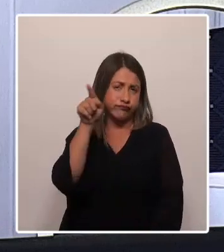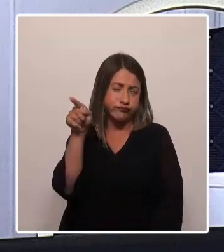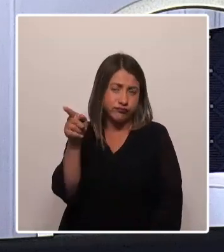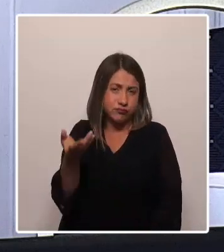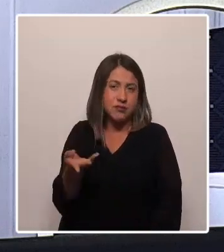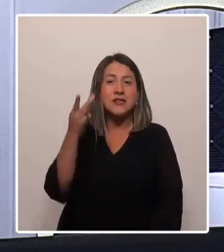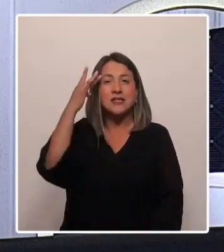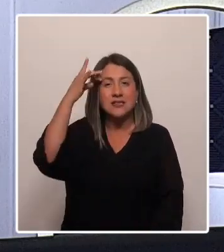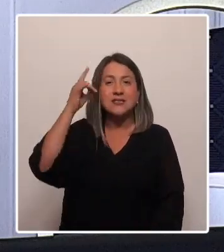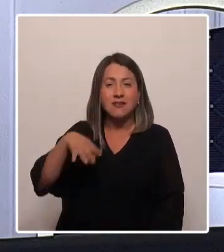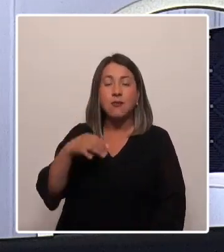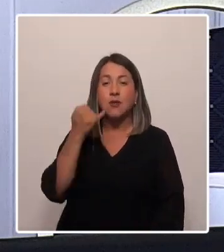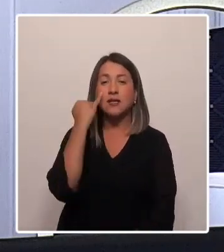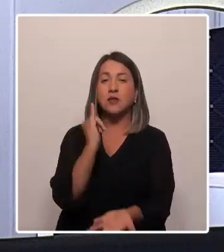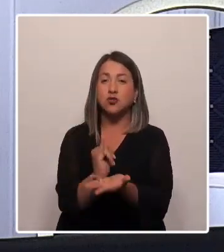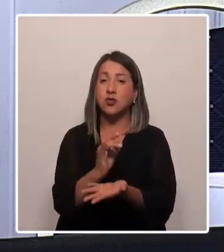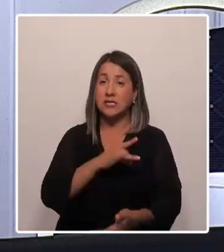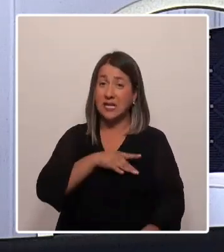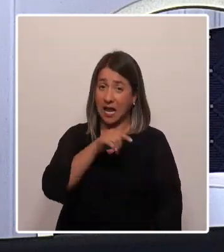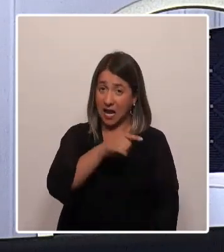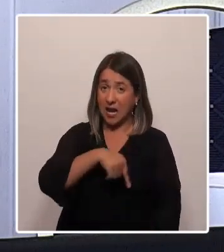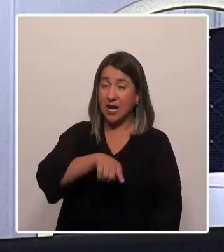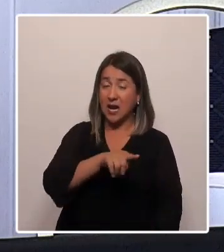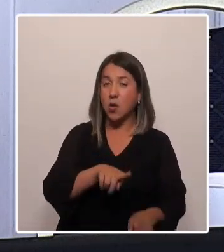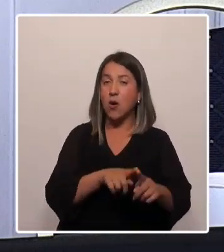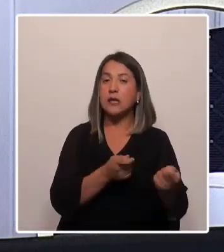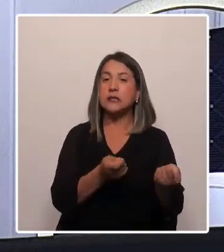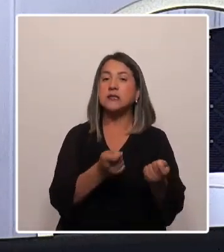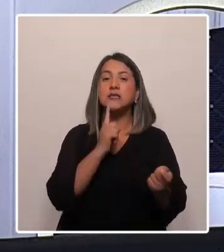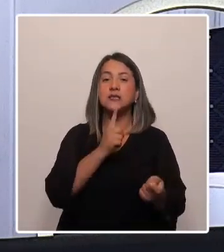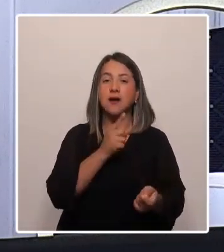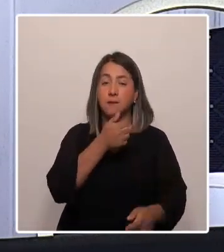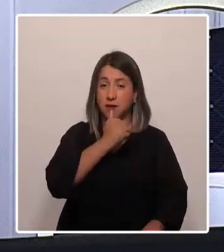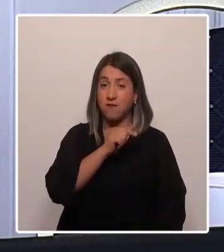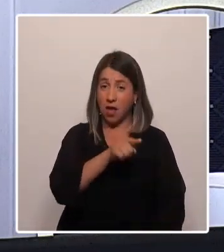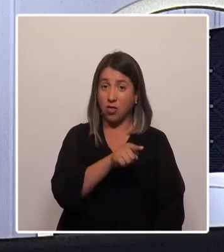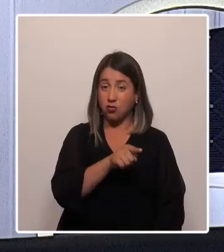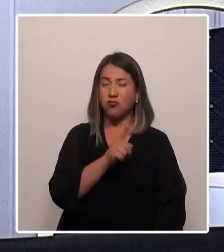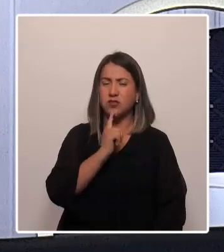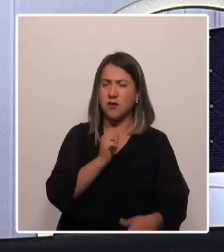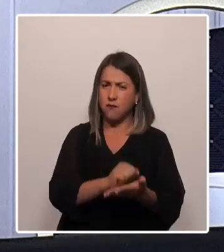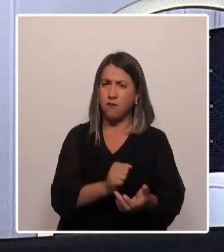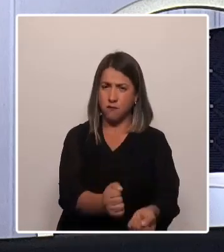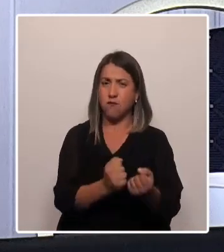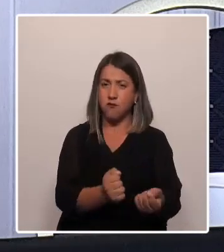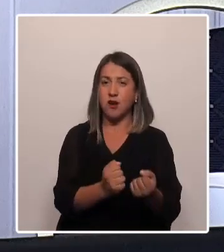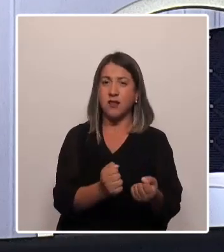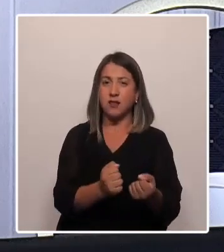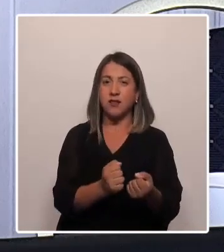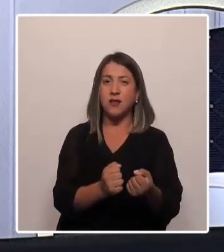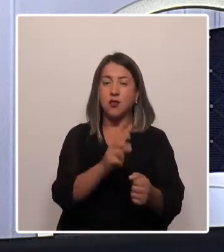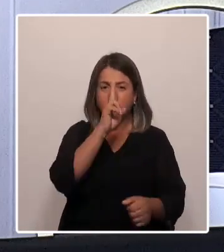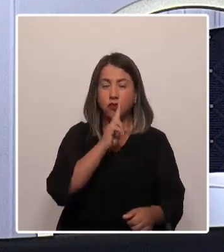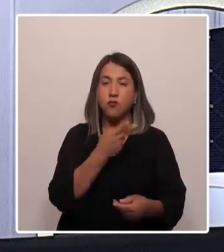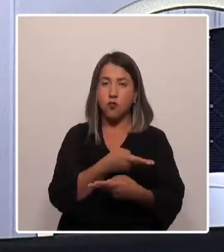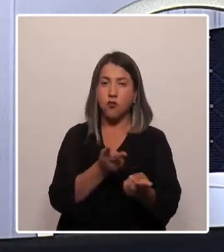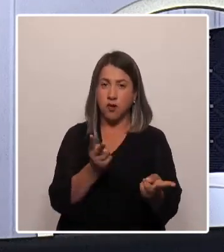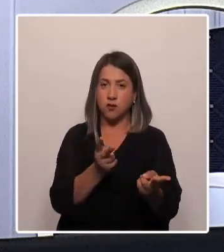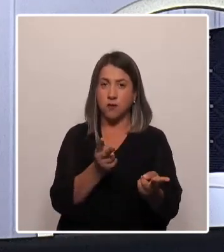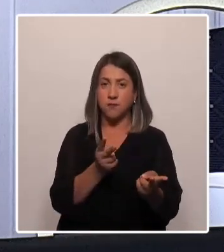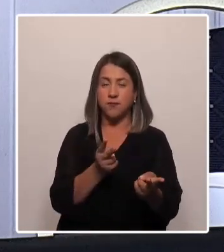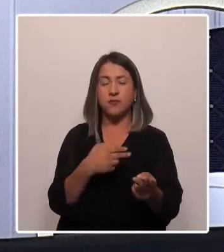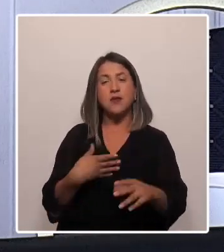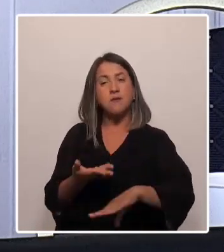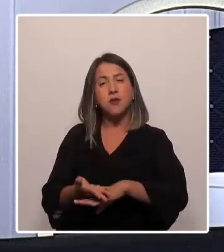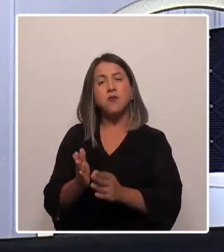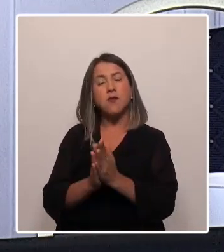estas instituciones en Chile, a pesar de ser administradas por privados, tienen un fuerte carácter y rol público. Les pido que piensen